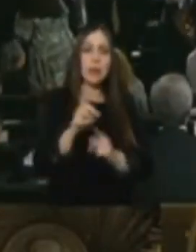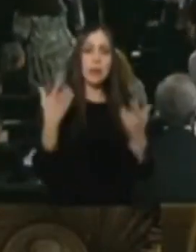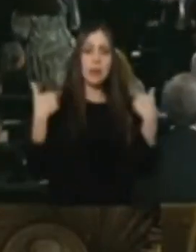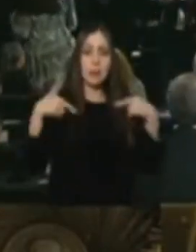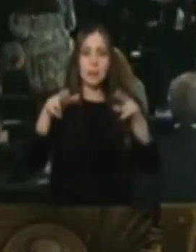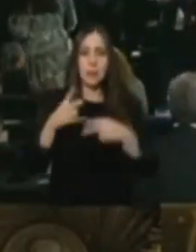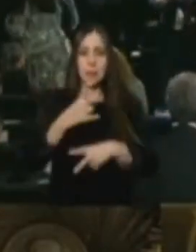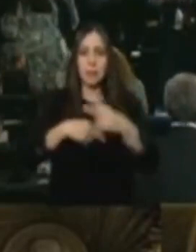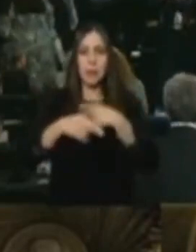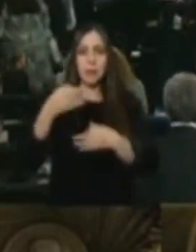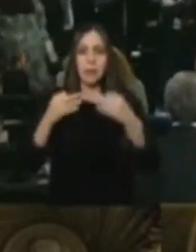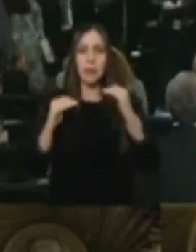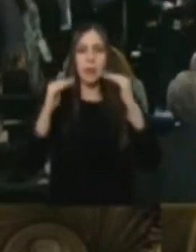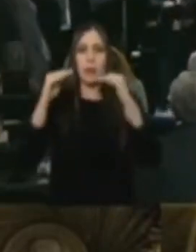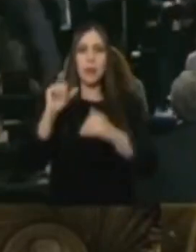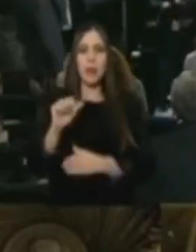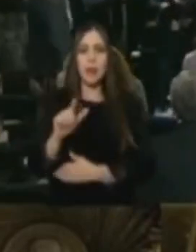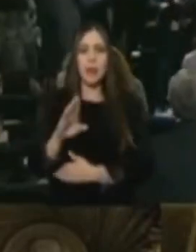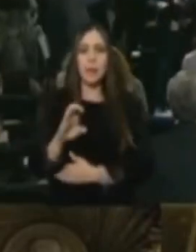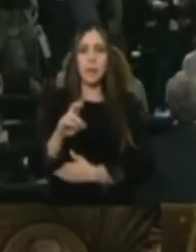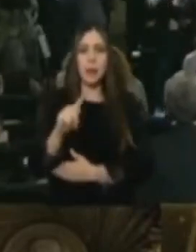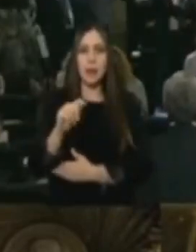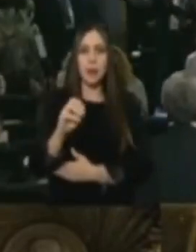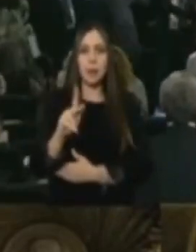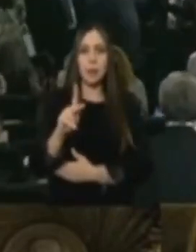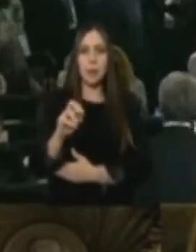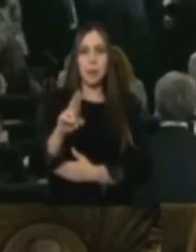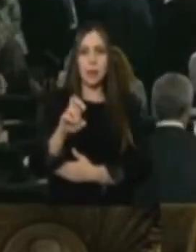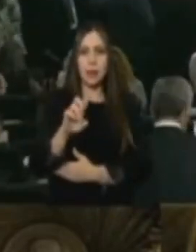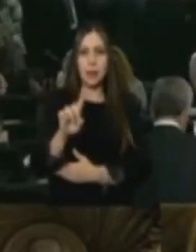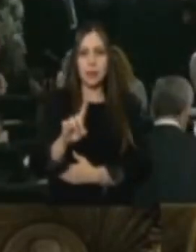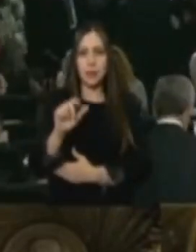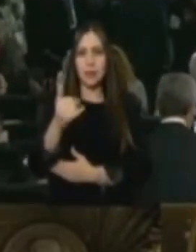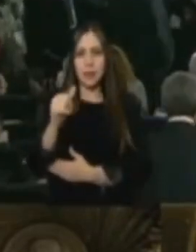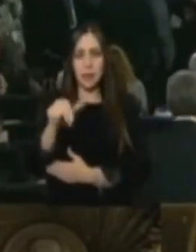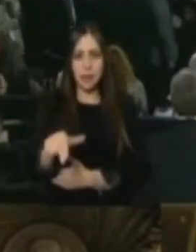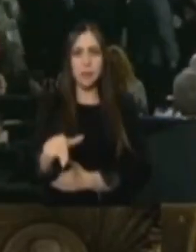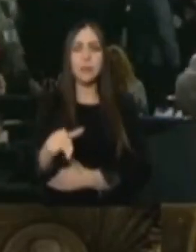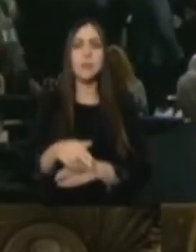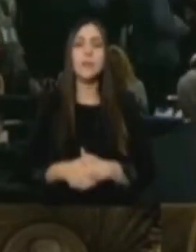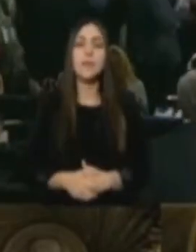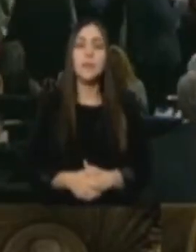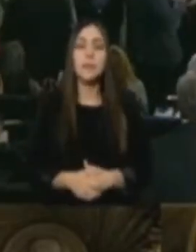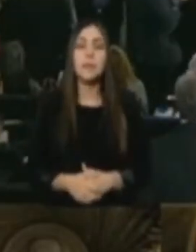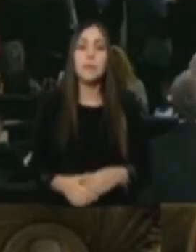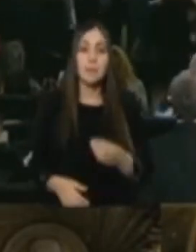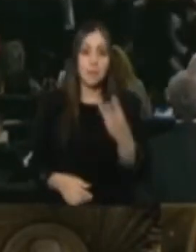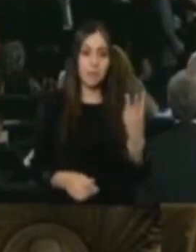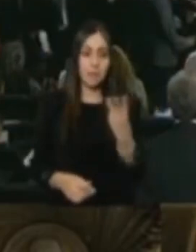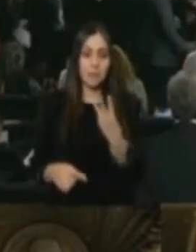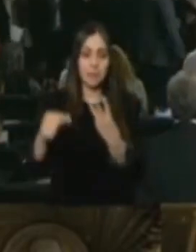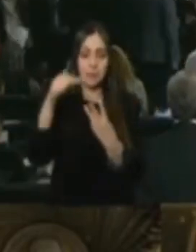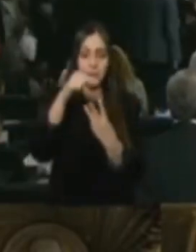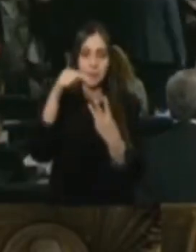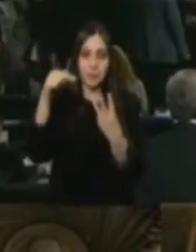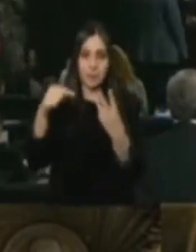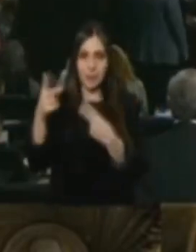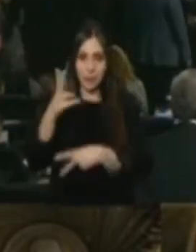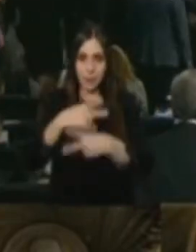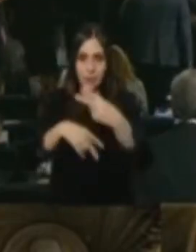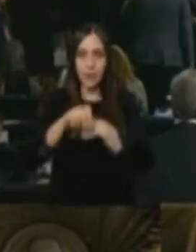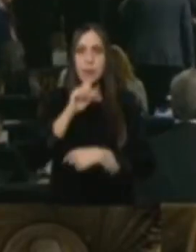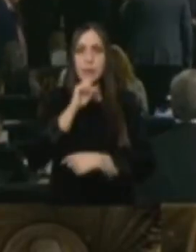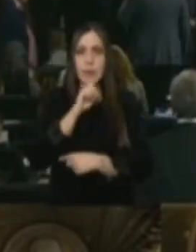asiste el ministro Alberto Pérez Dayán. Y con la presencia de ellos y por supuesto con la presencia de